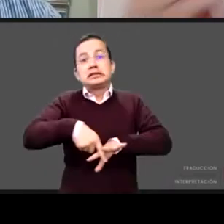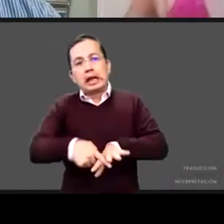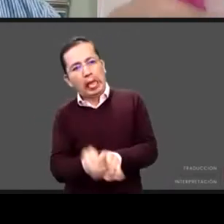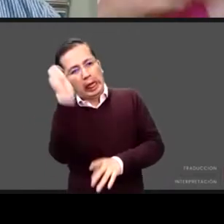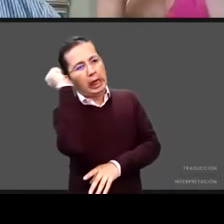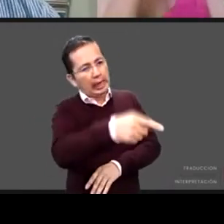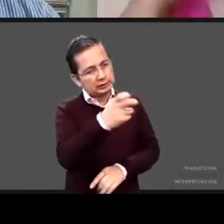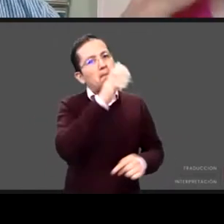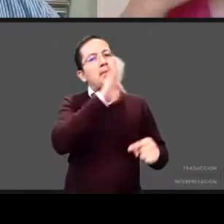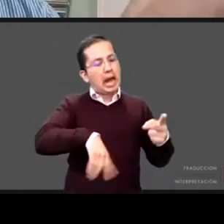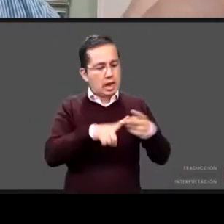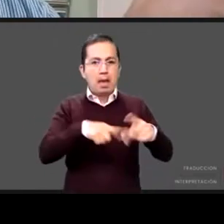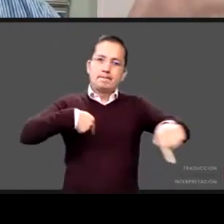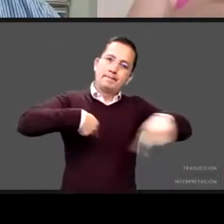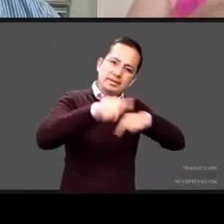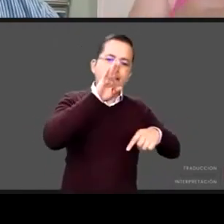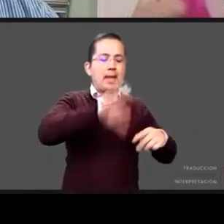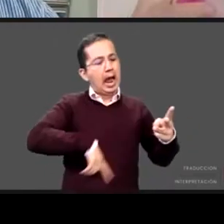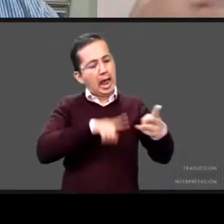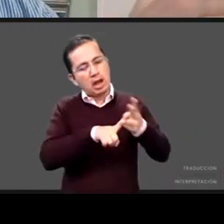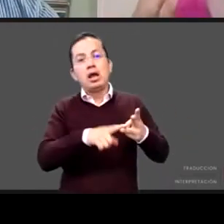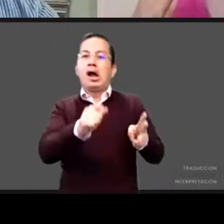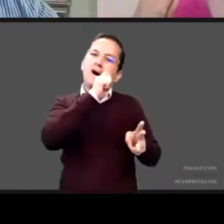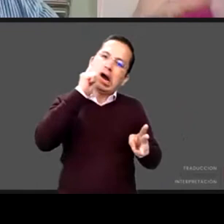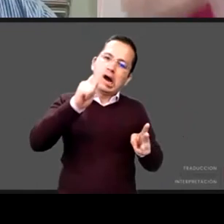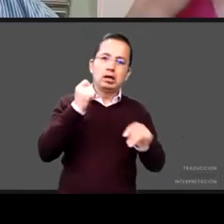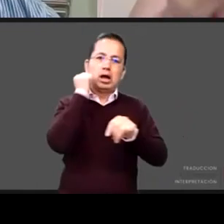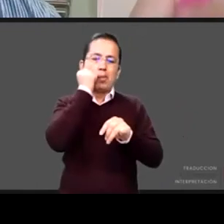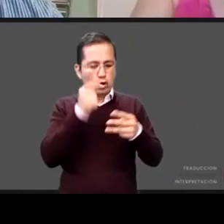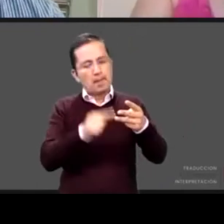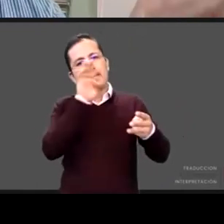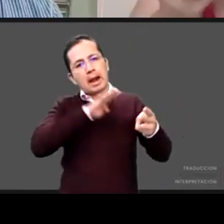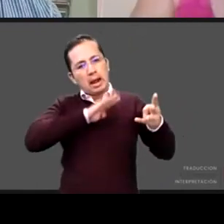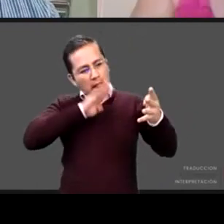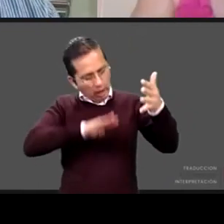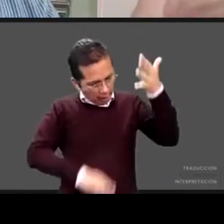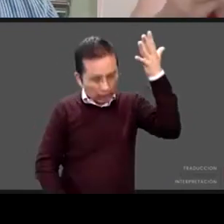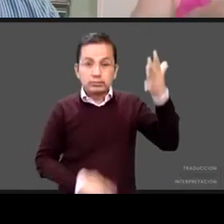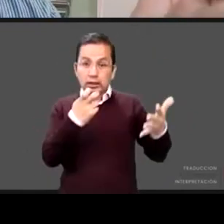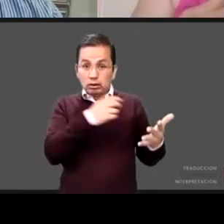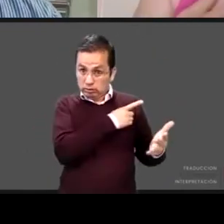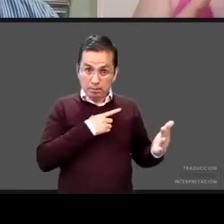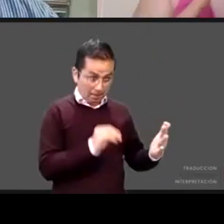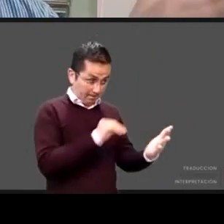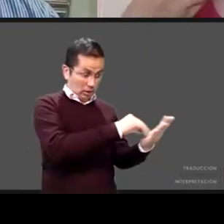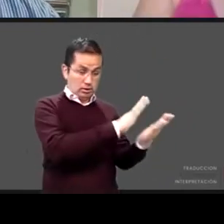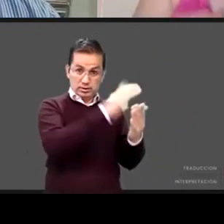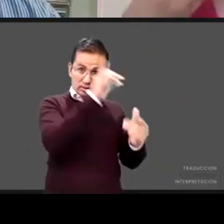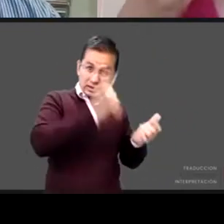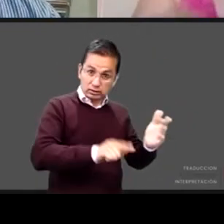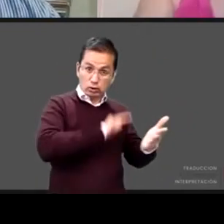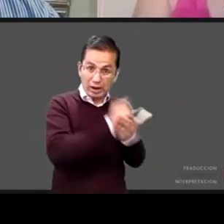dar patadas, lavarle la boca con jabón, todas esas barbaridades que están en la definición del castigo corporal,